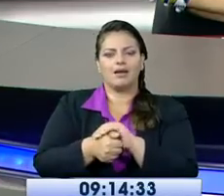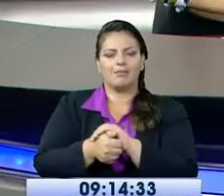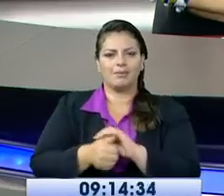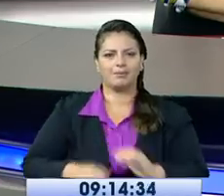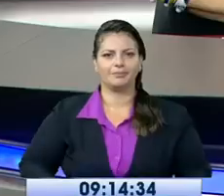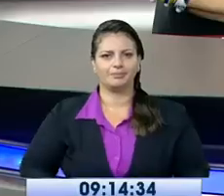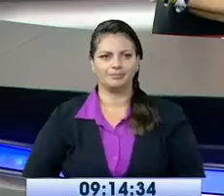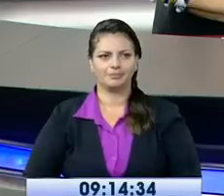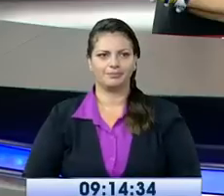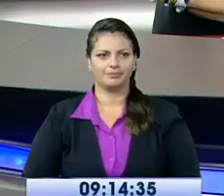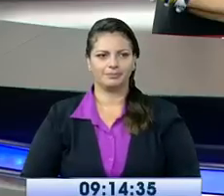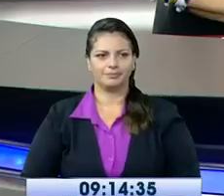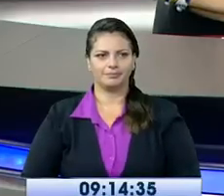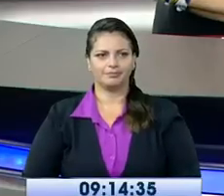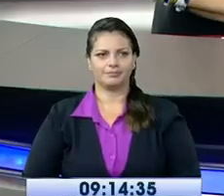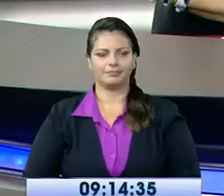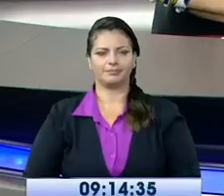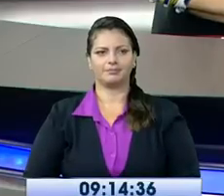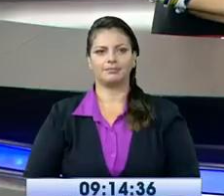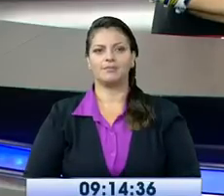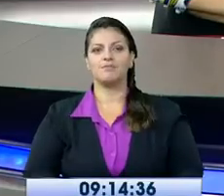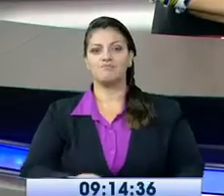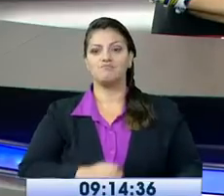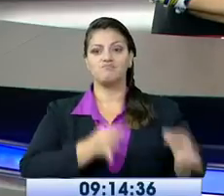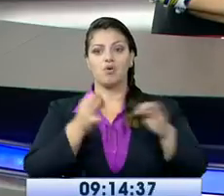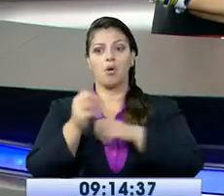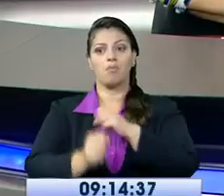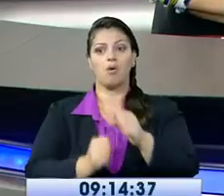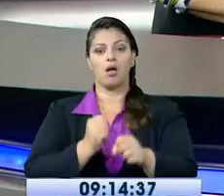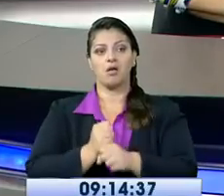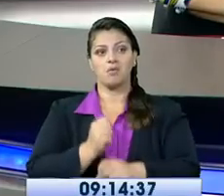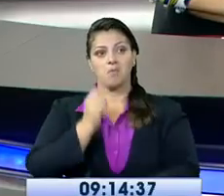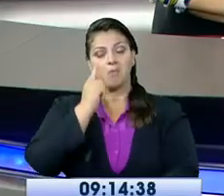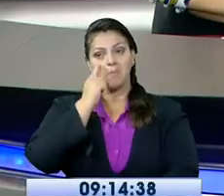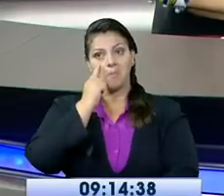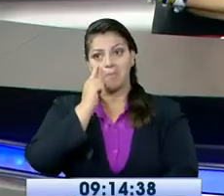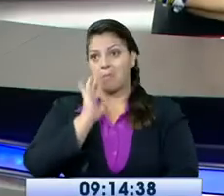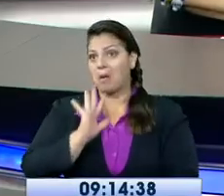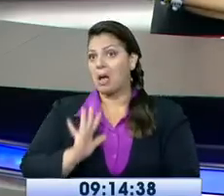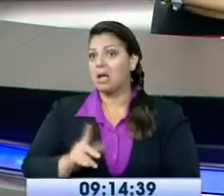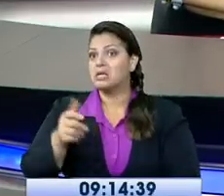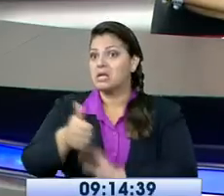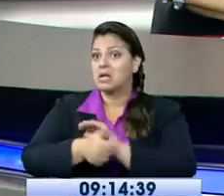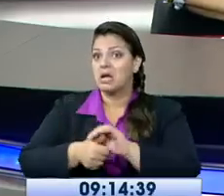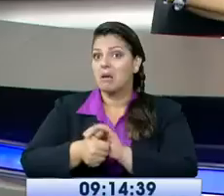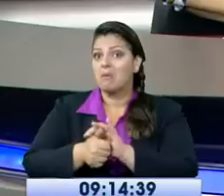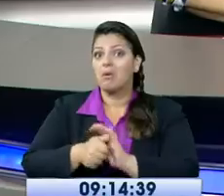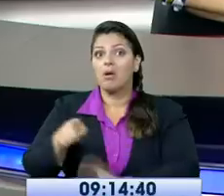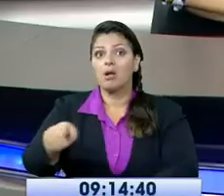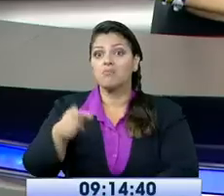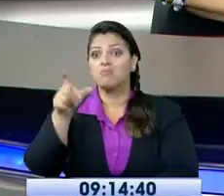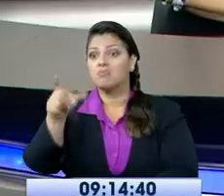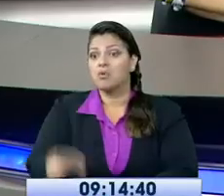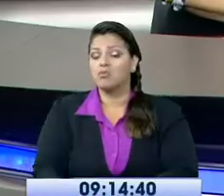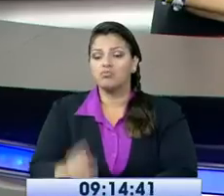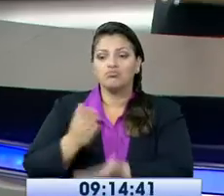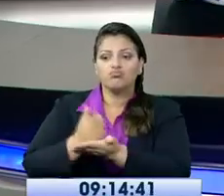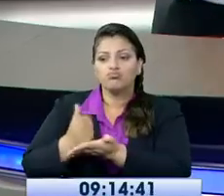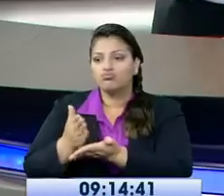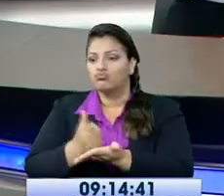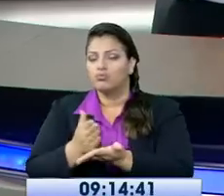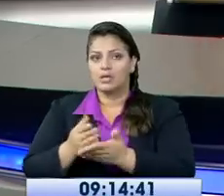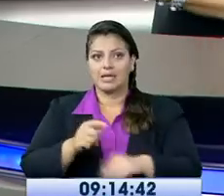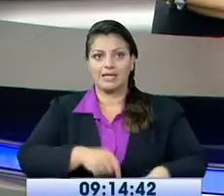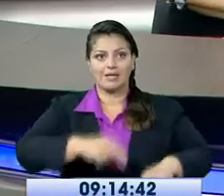Y el próximo año esperamos que un agachadito en Galápagos participe. Claro, ¿ah? Sería interesantísimo. ¿Qué está te